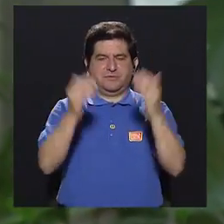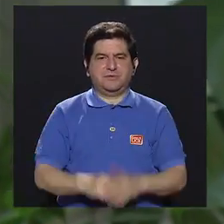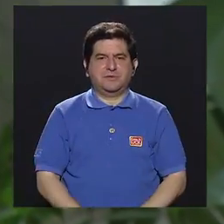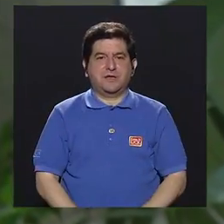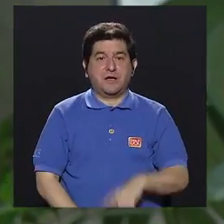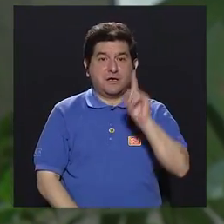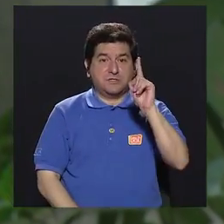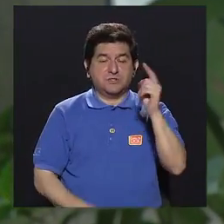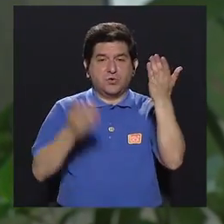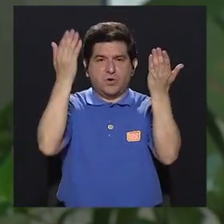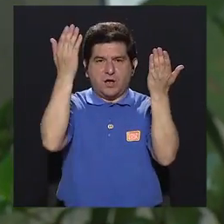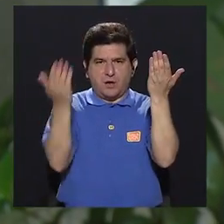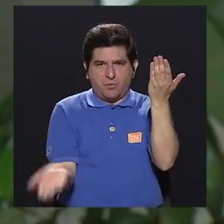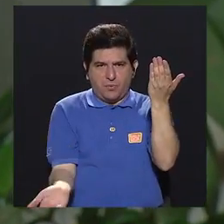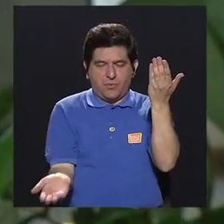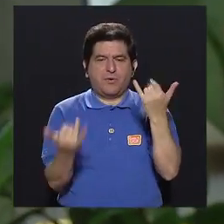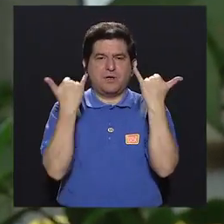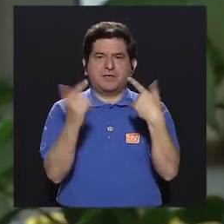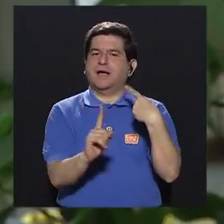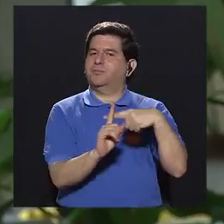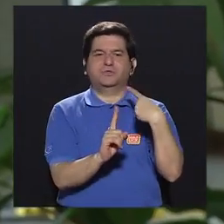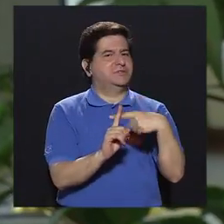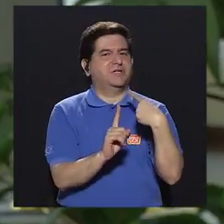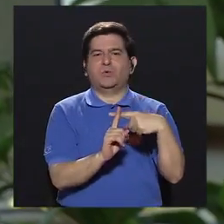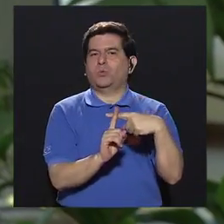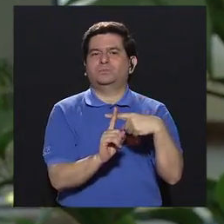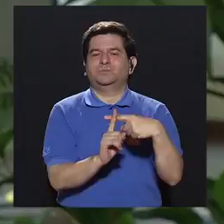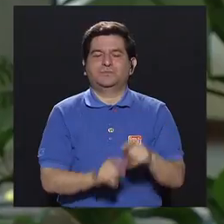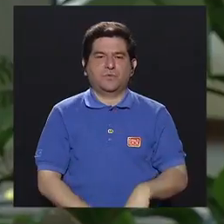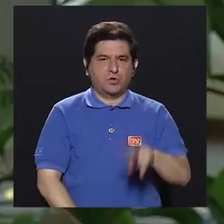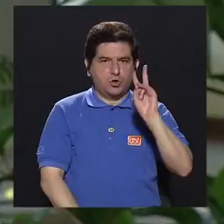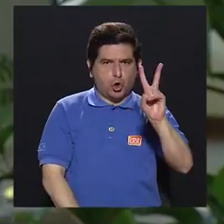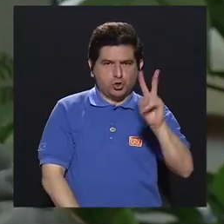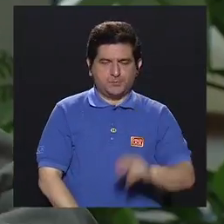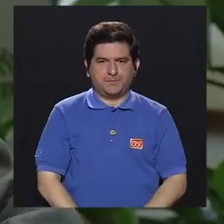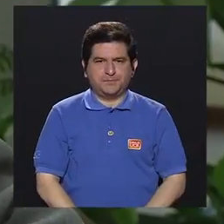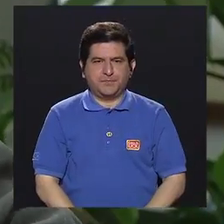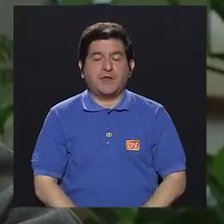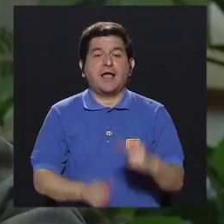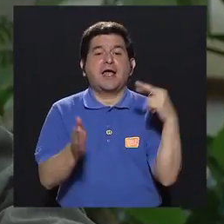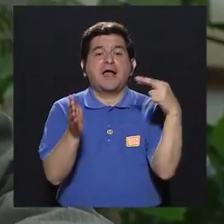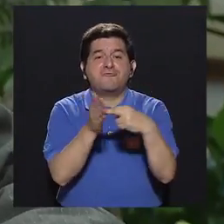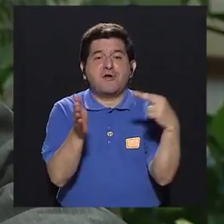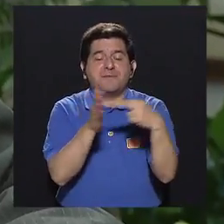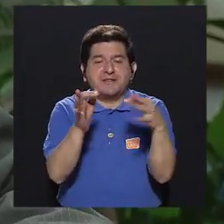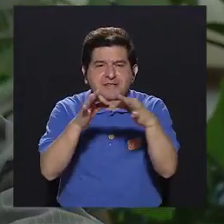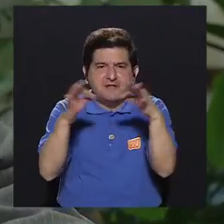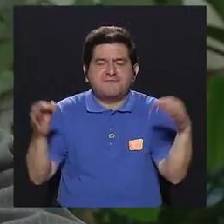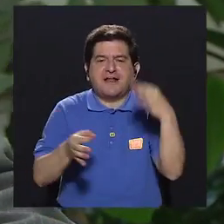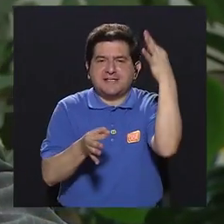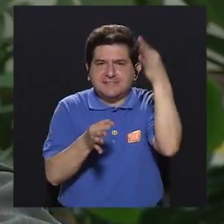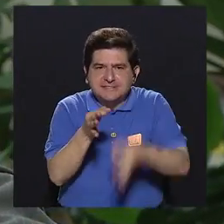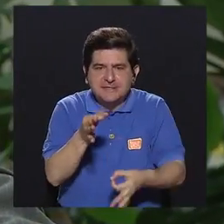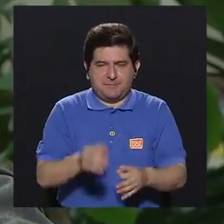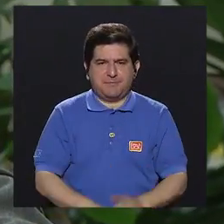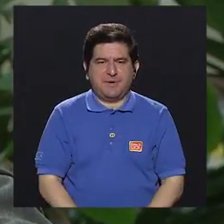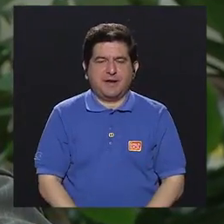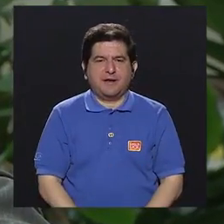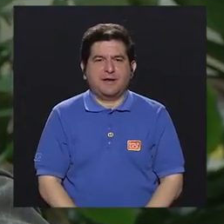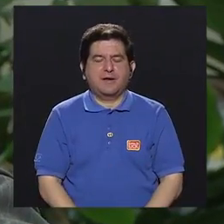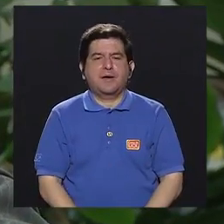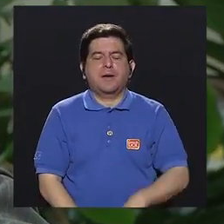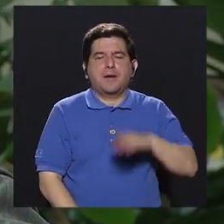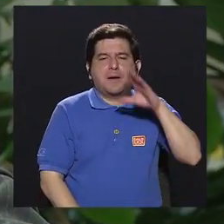Si cae una de las manos, quiere decir que ya es positiva. Dos, pídale que repita una frase muy sencilla, como por ejemplo,